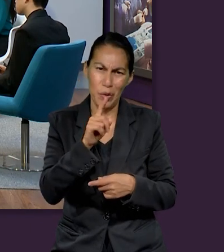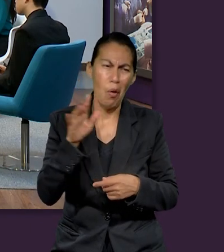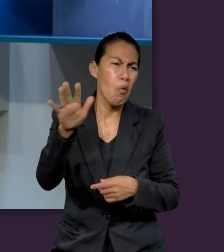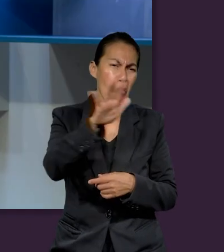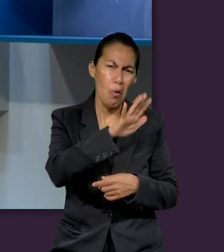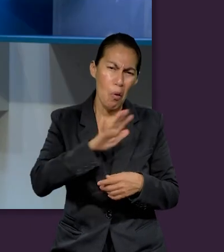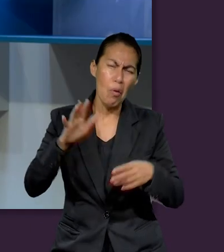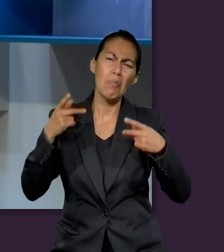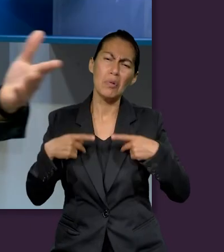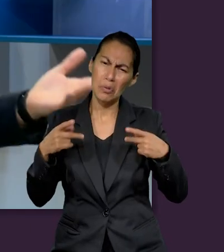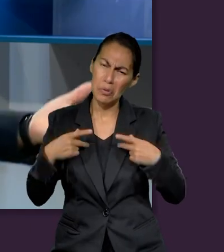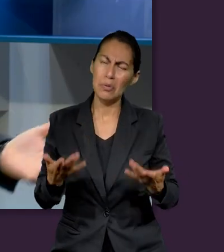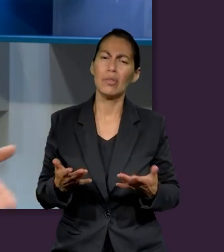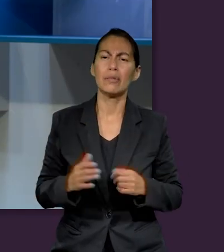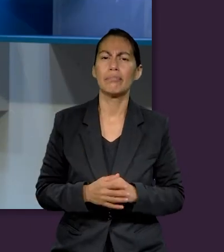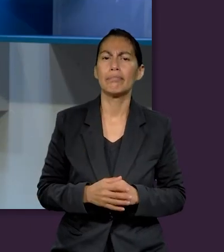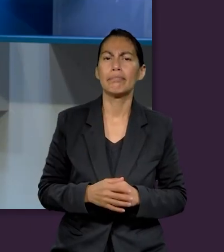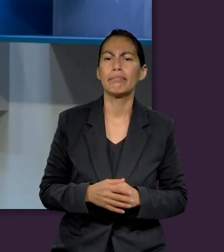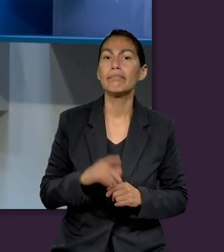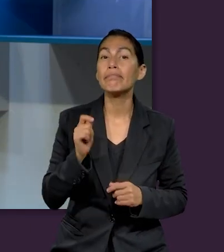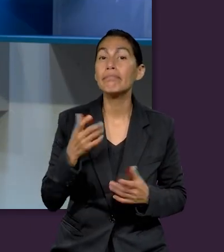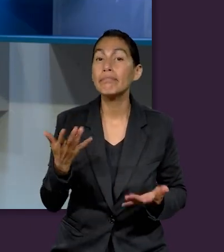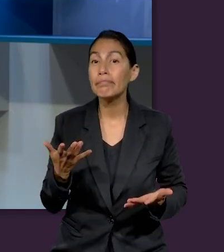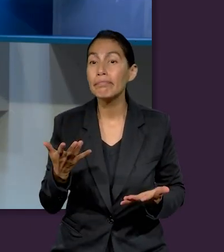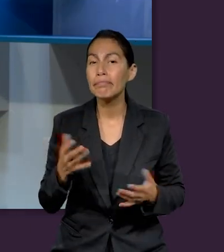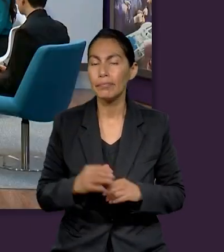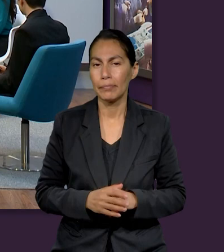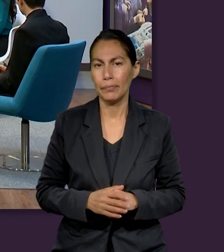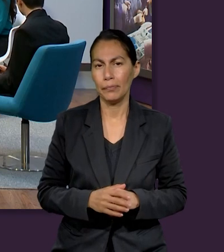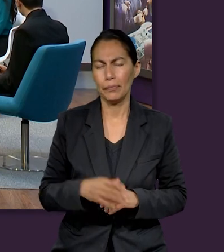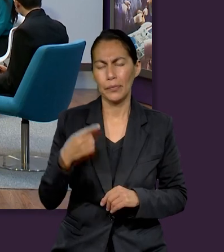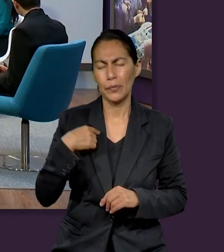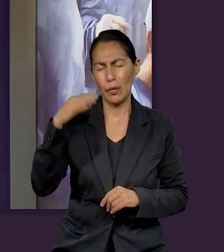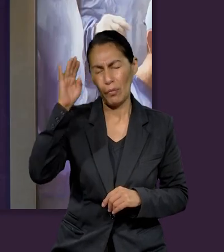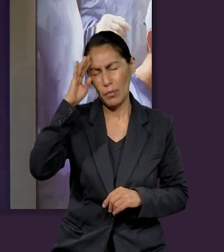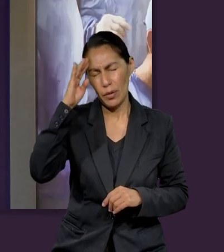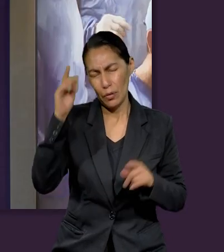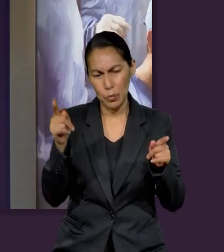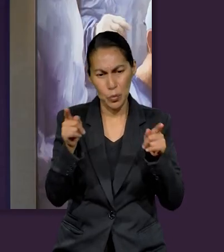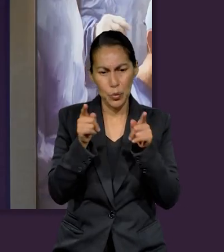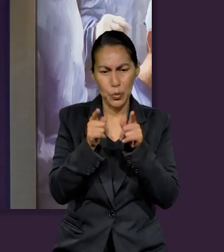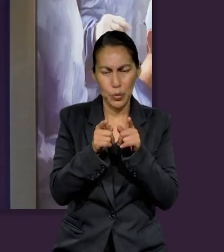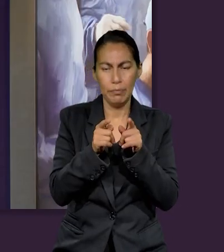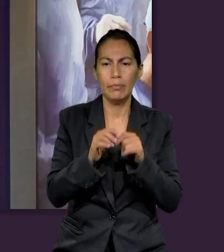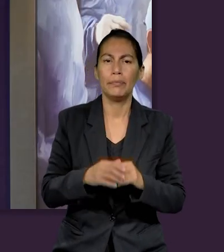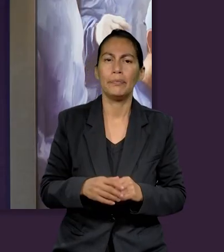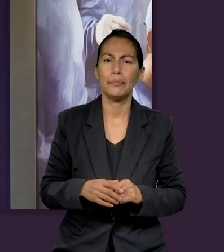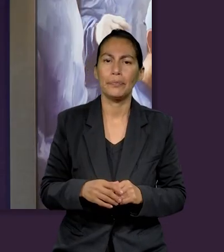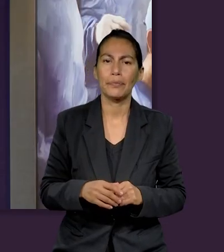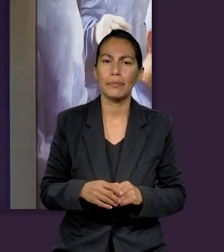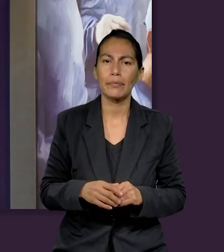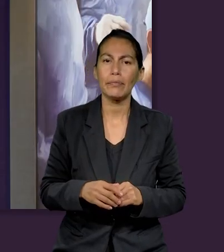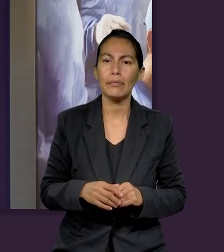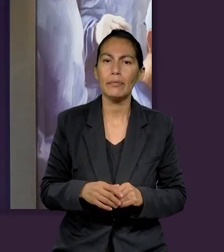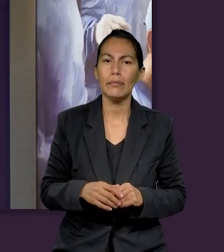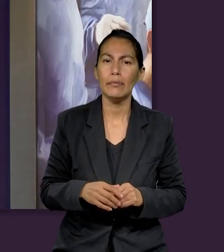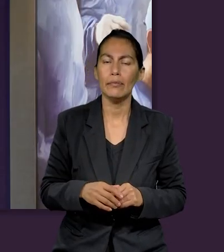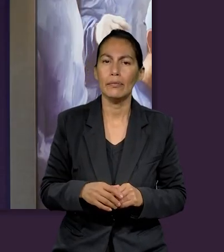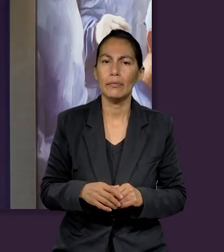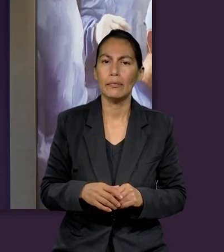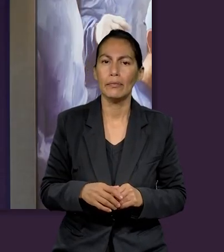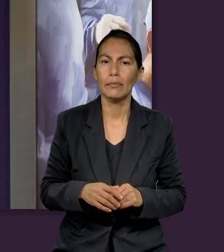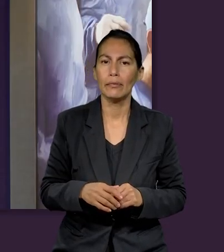me falta pero es para todo nivel de vida Ahora con qué nos quedamos yo creo que como conclusión Para mí sería